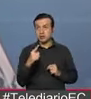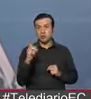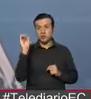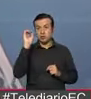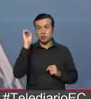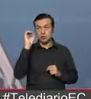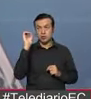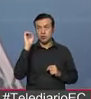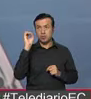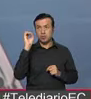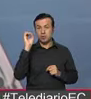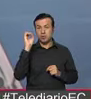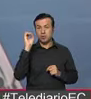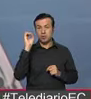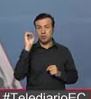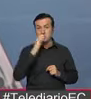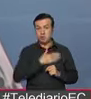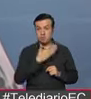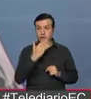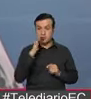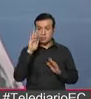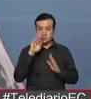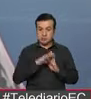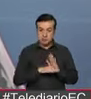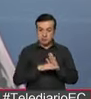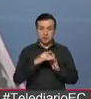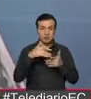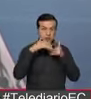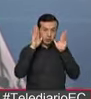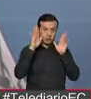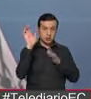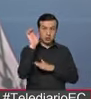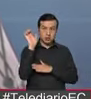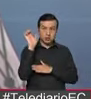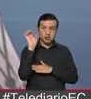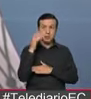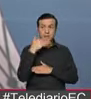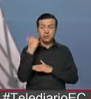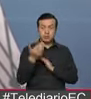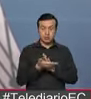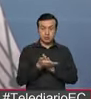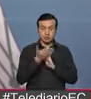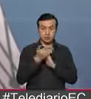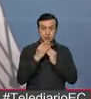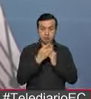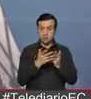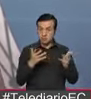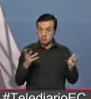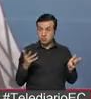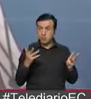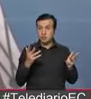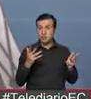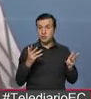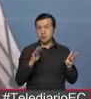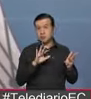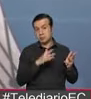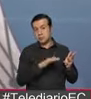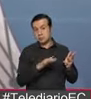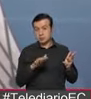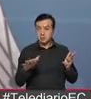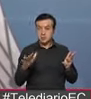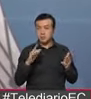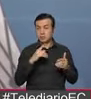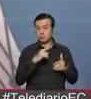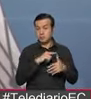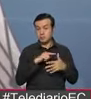de octubre hubo un bajón si se quiere para estos meses de diciembre y enero eso ha mejorado sin embargo todavía se encuentra entre